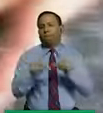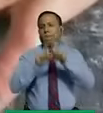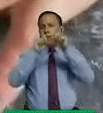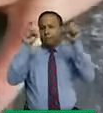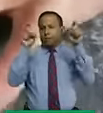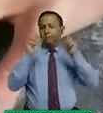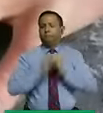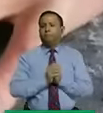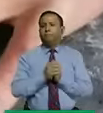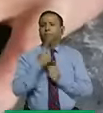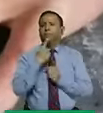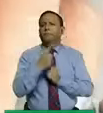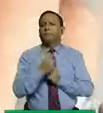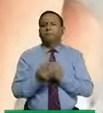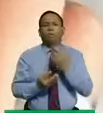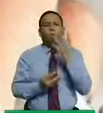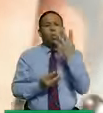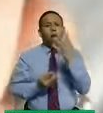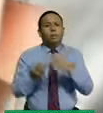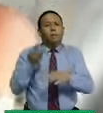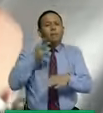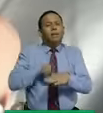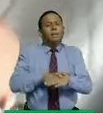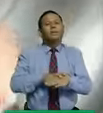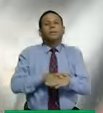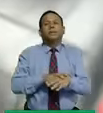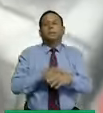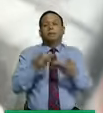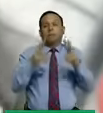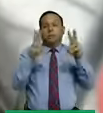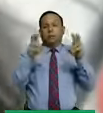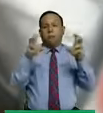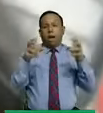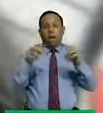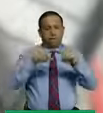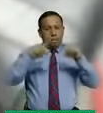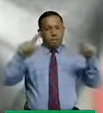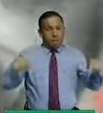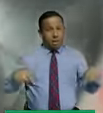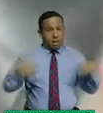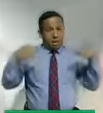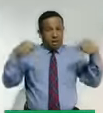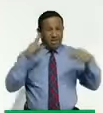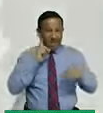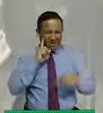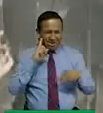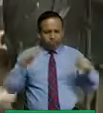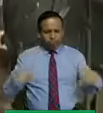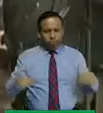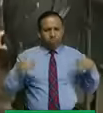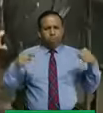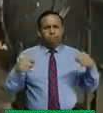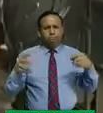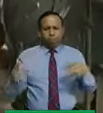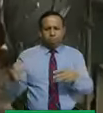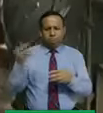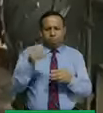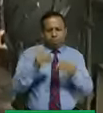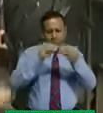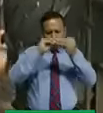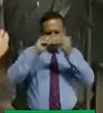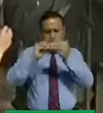cuarta muestra de obras de arte en caucho reciclado. El objetivo de esta muestra